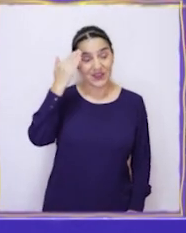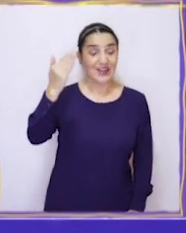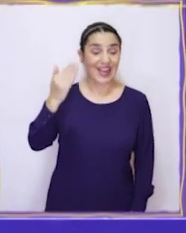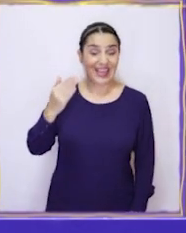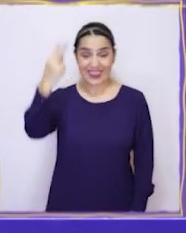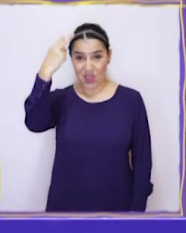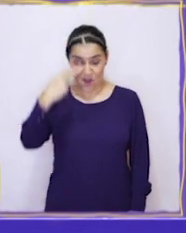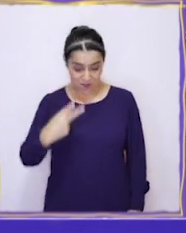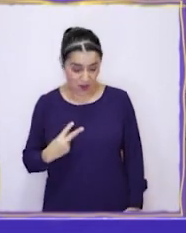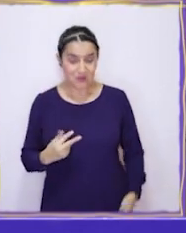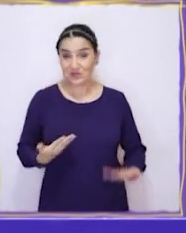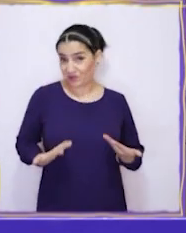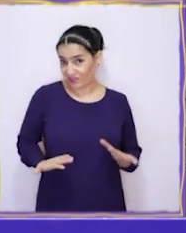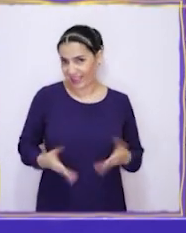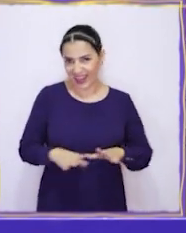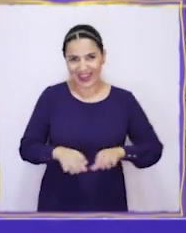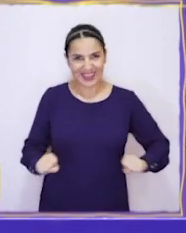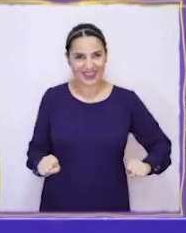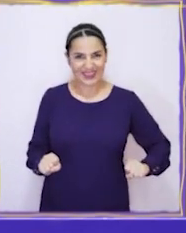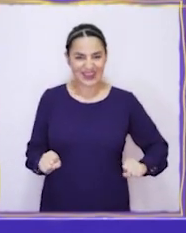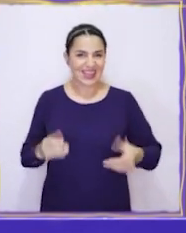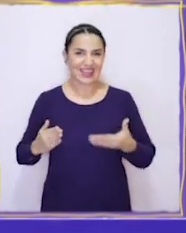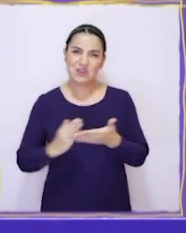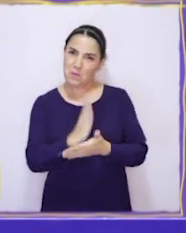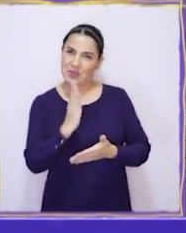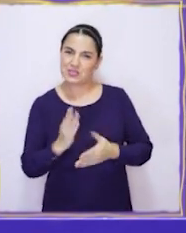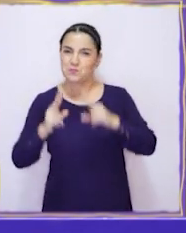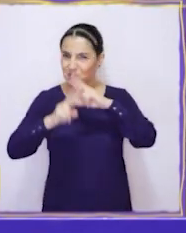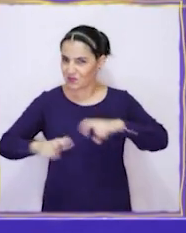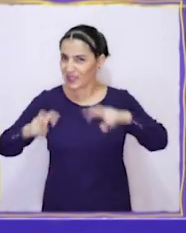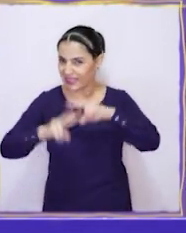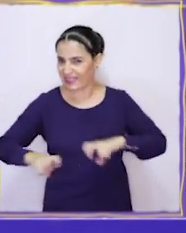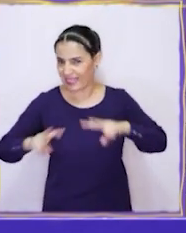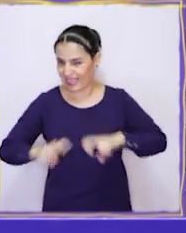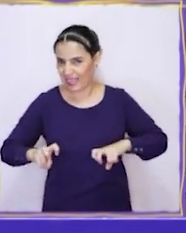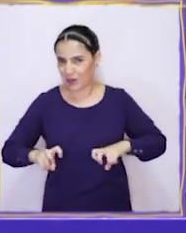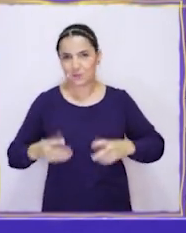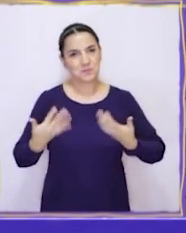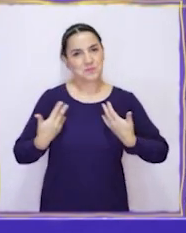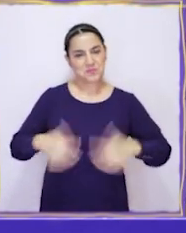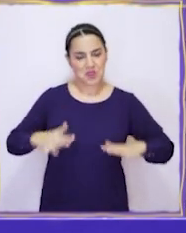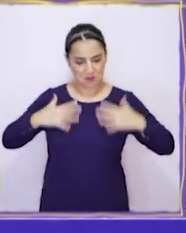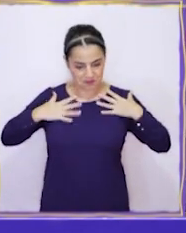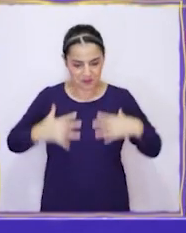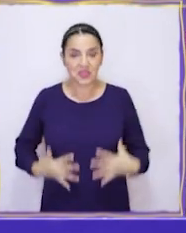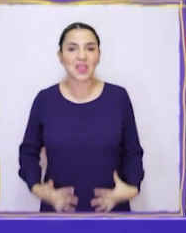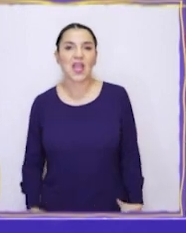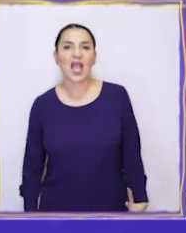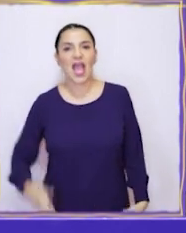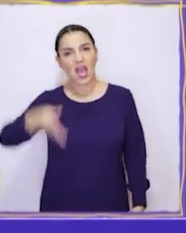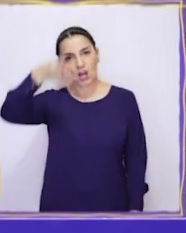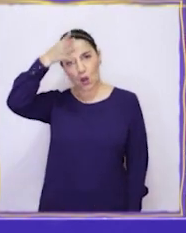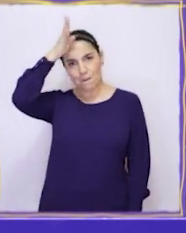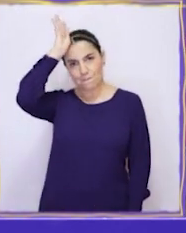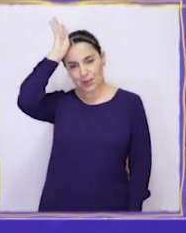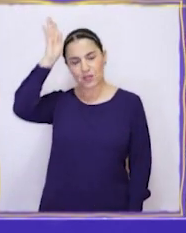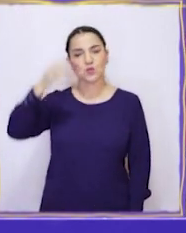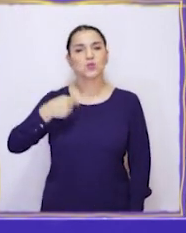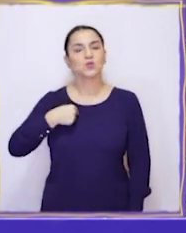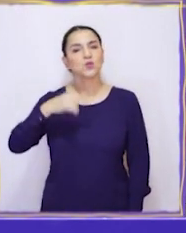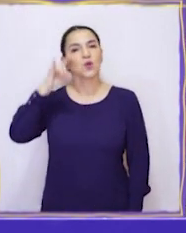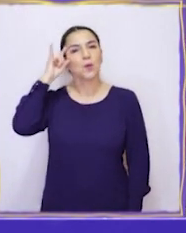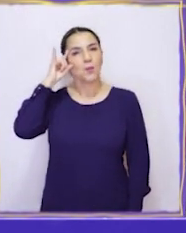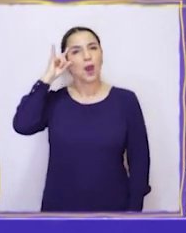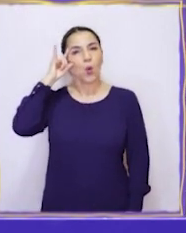Hola, ¿cómo me veo? Estoy listo para que empecemos a investigar. Ya estoy con mi traje de romano. Yo